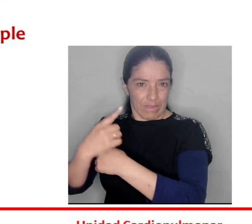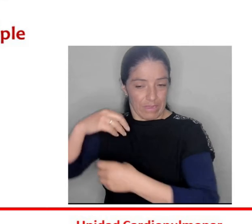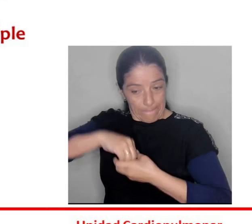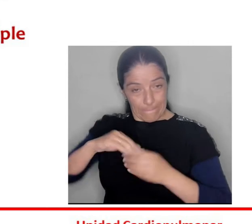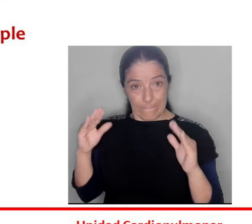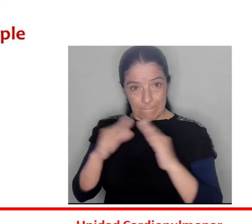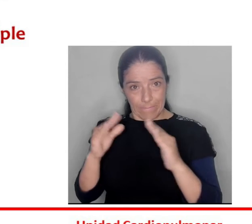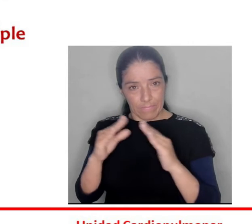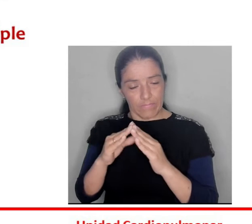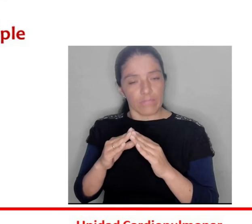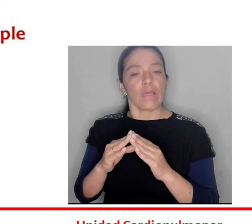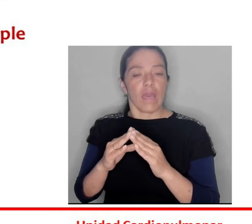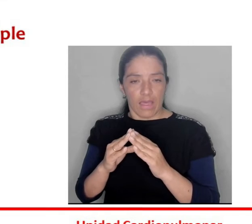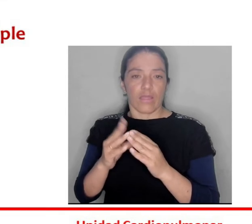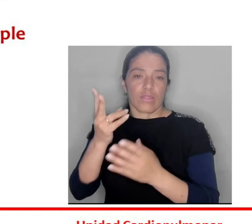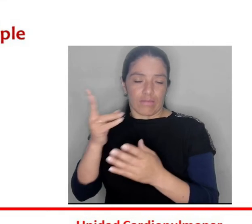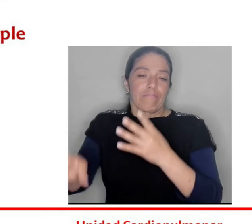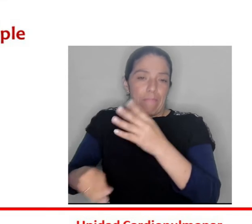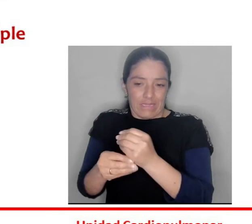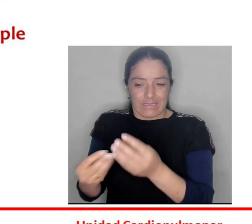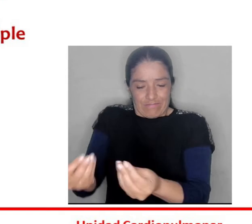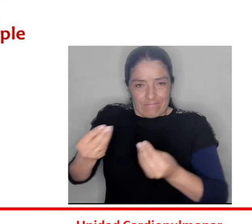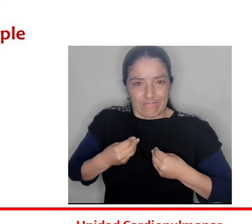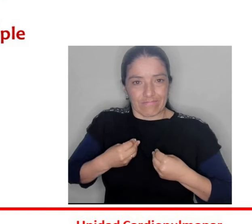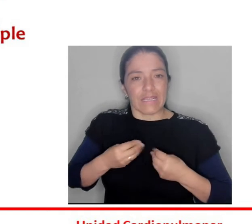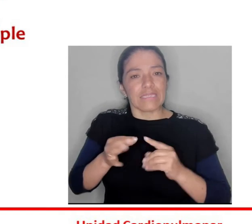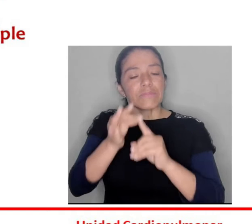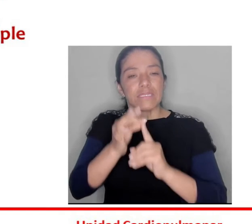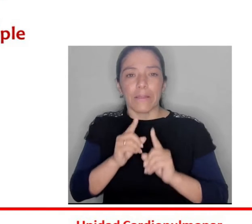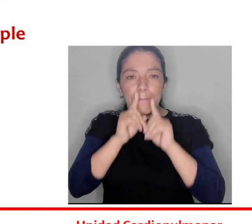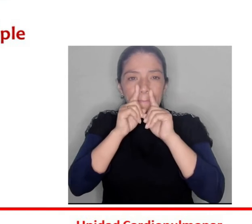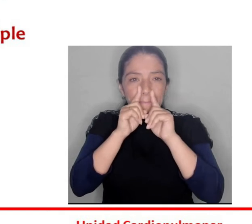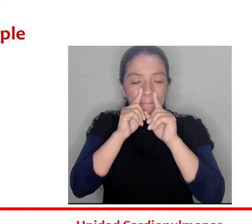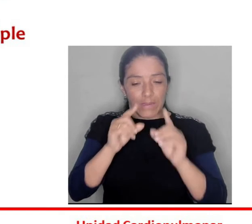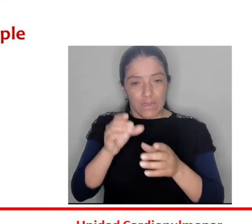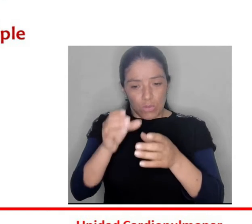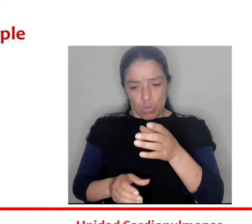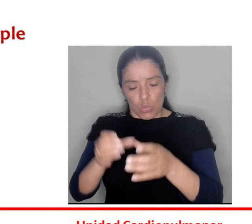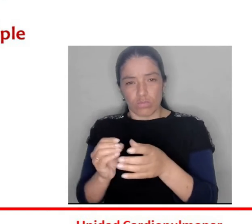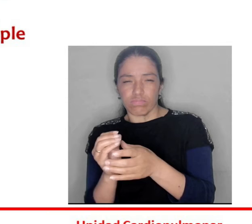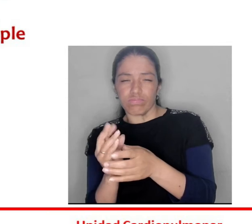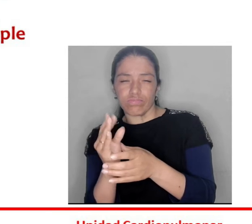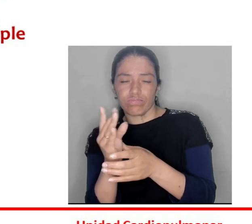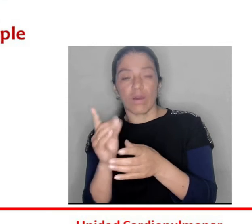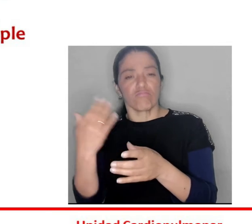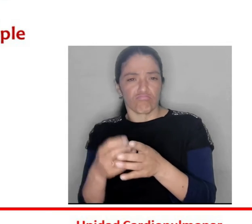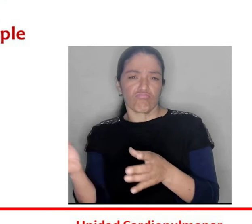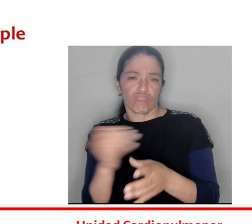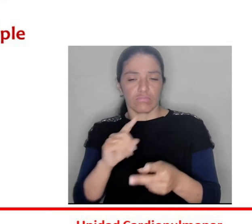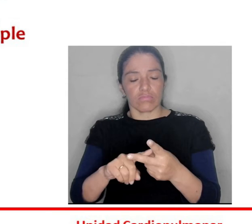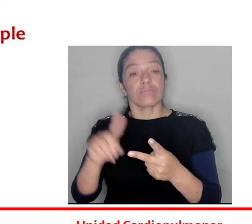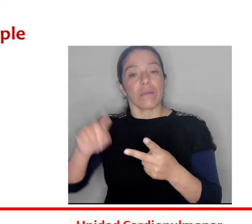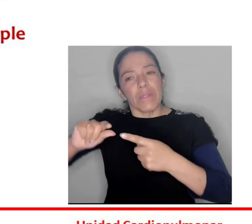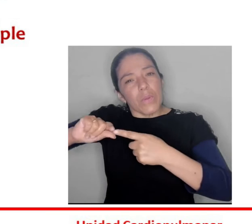medicinal a nivel domiciliario se le brindarán unos implementos como lo son la cánula nasal, el humidificador